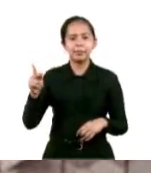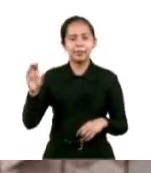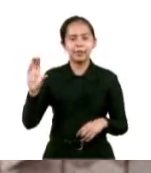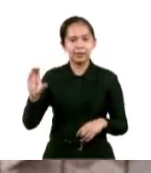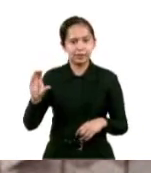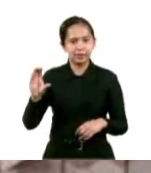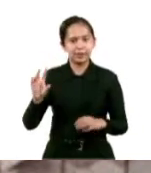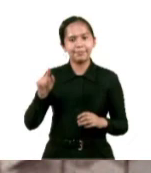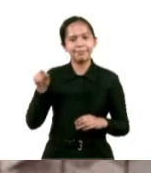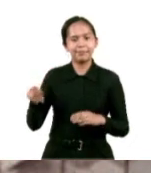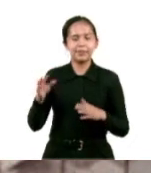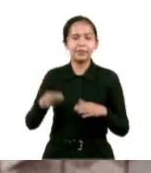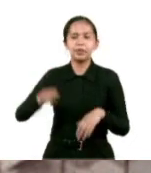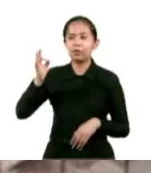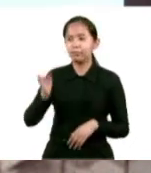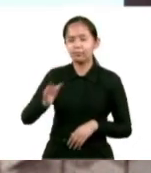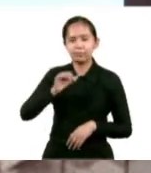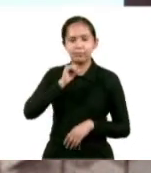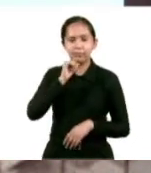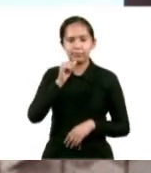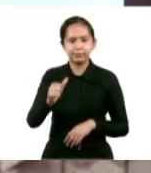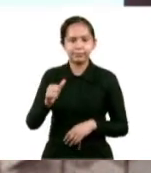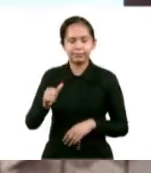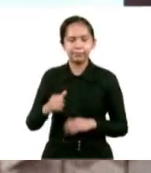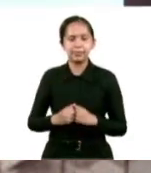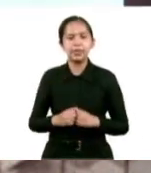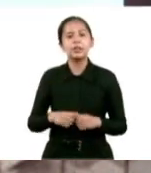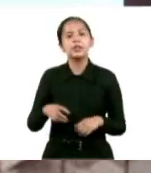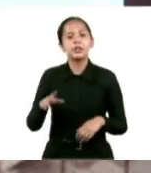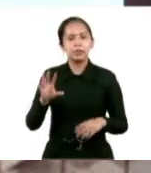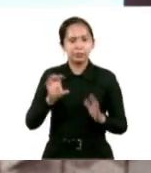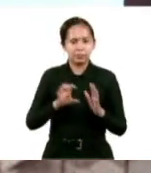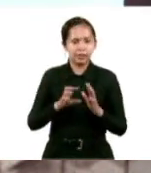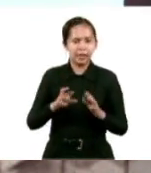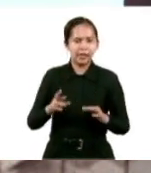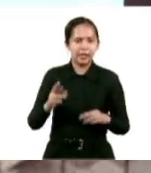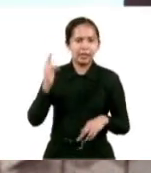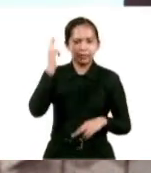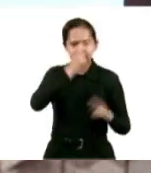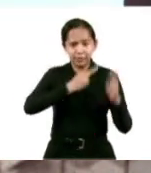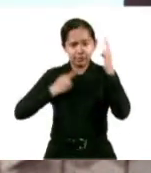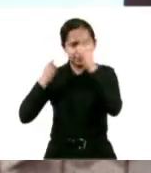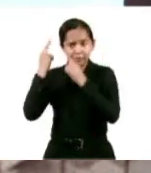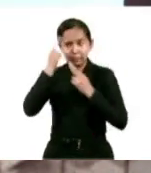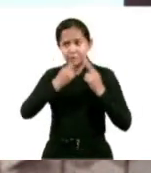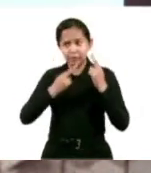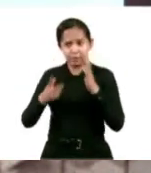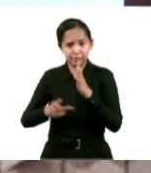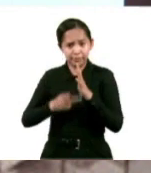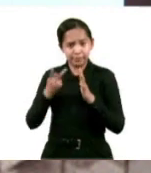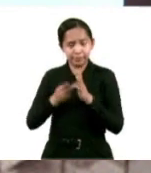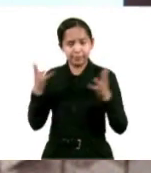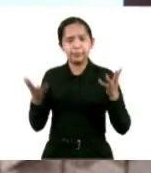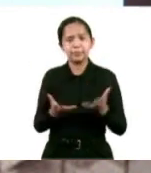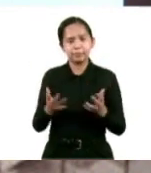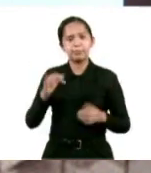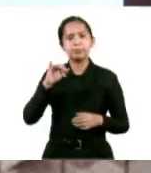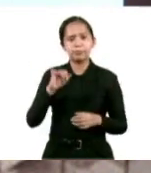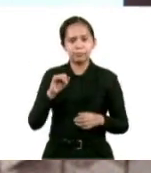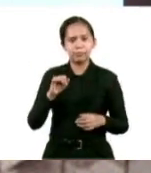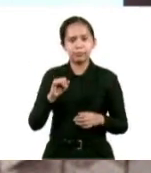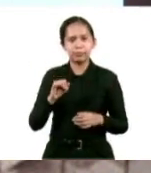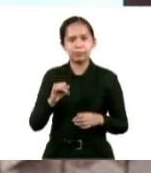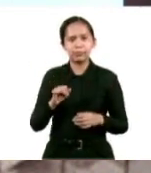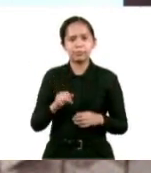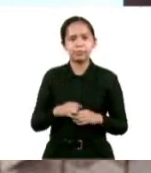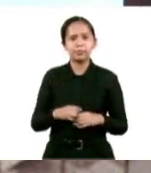Civil. ¿Se realizaron las inspecciones? Sí, en 2019 y 2020. ¿Se podría haber detectado una deflexión desde